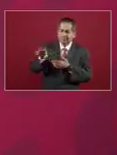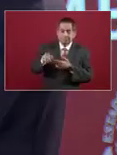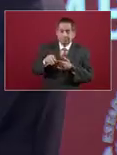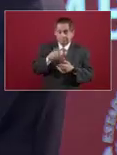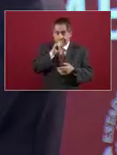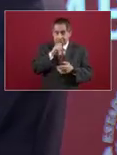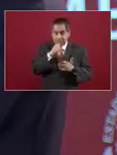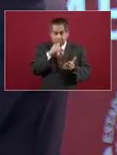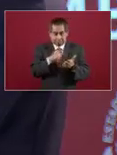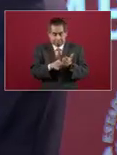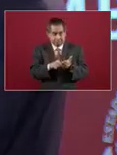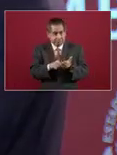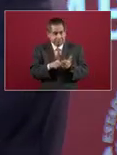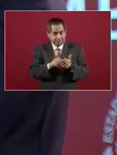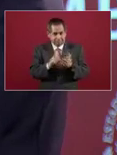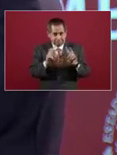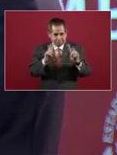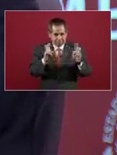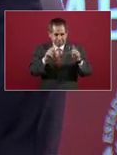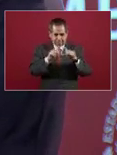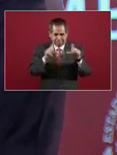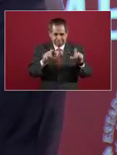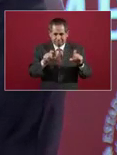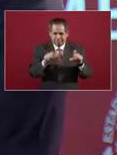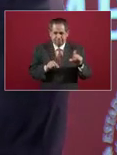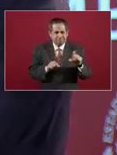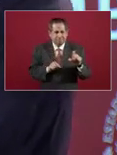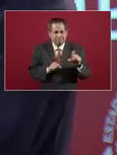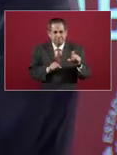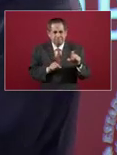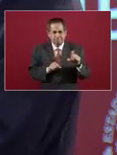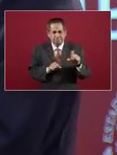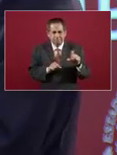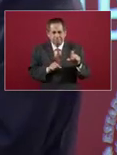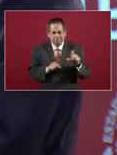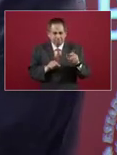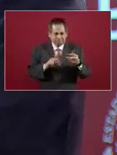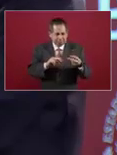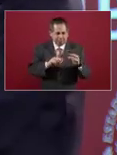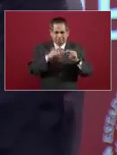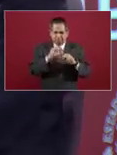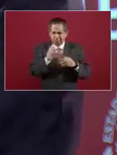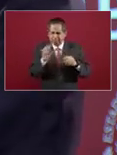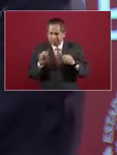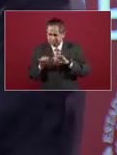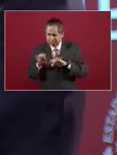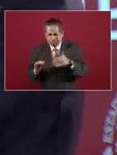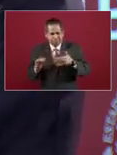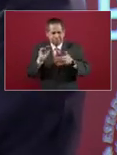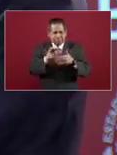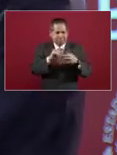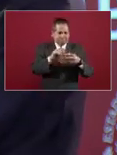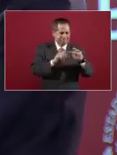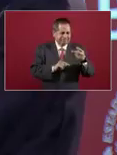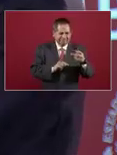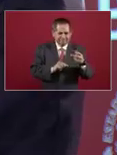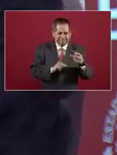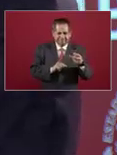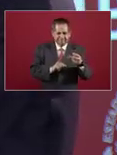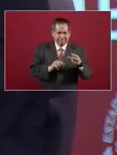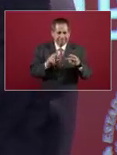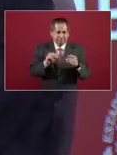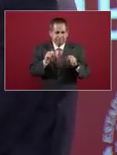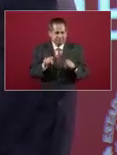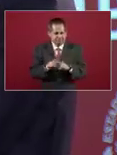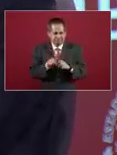carta con pues otro contenido, porque no es